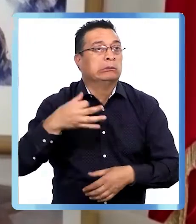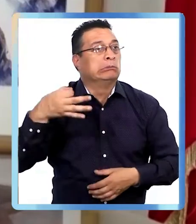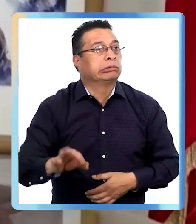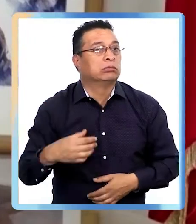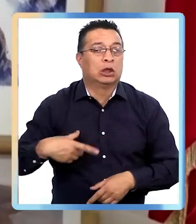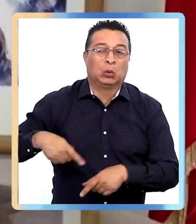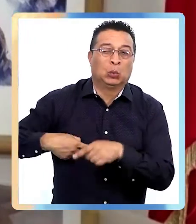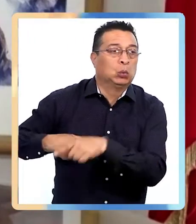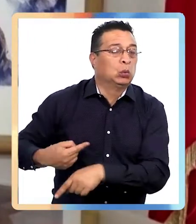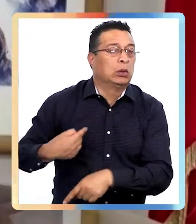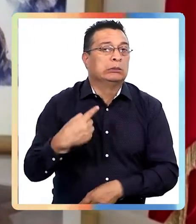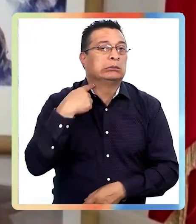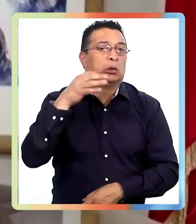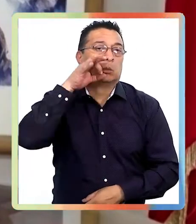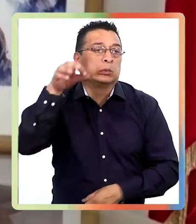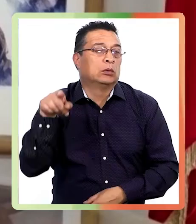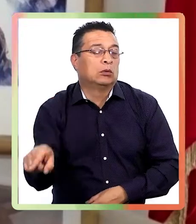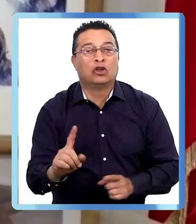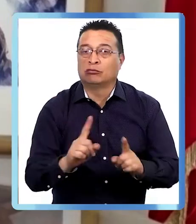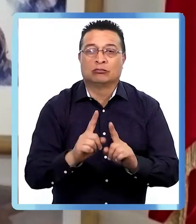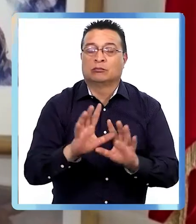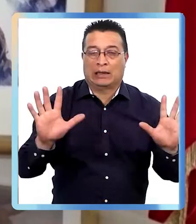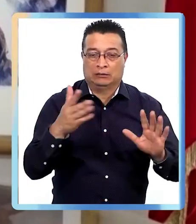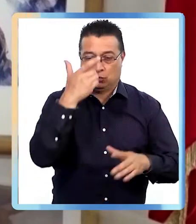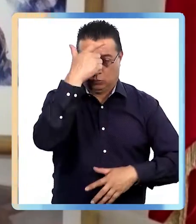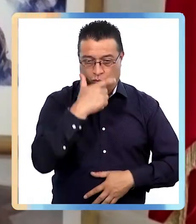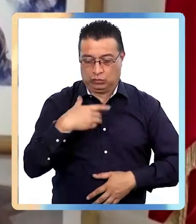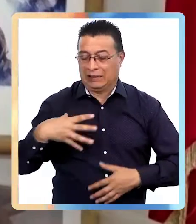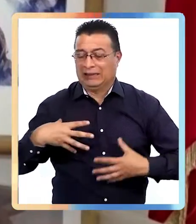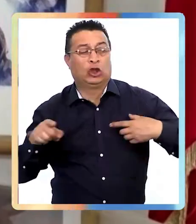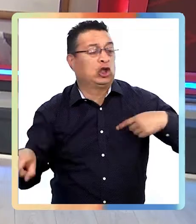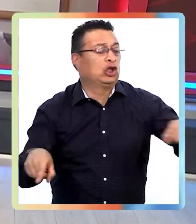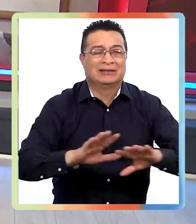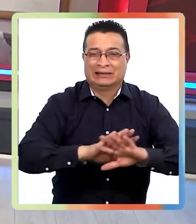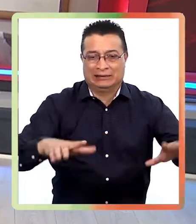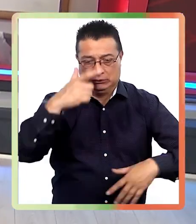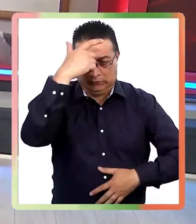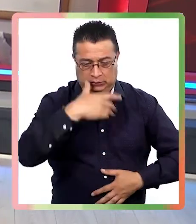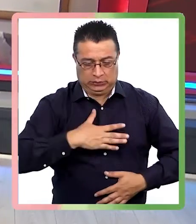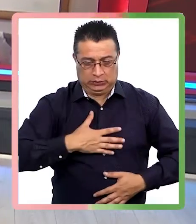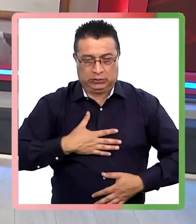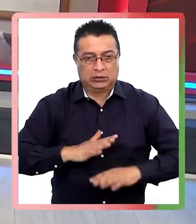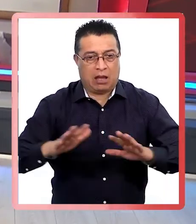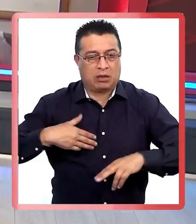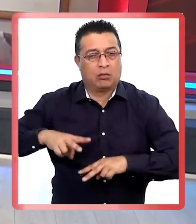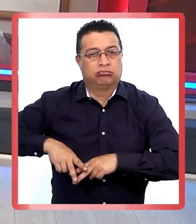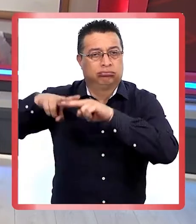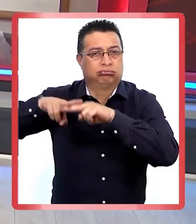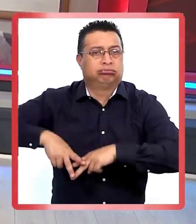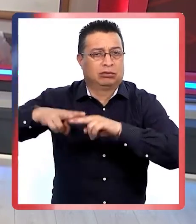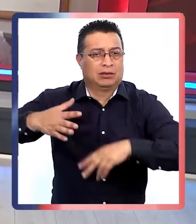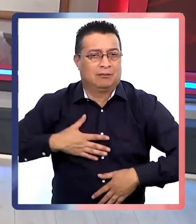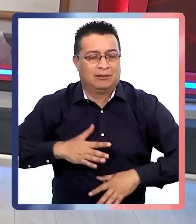al postulante que toma en su situación de autofinanciamiento. Así que son dos parámetros que están en la ley, y lo demás es la medición a través de